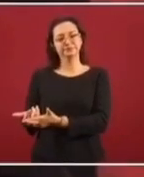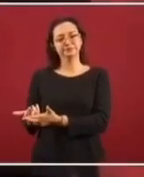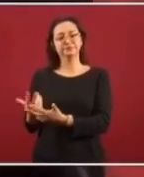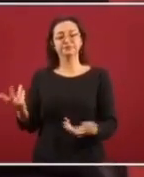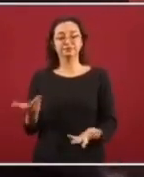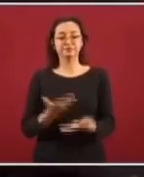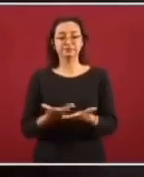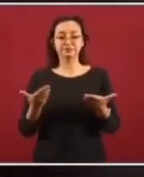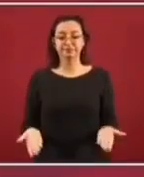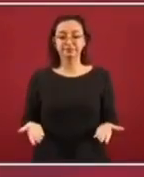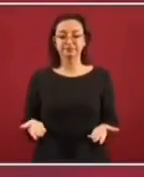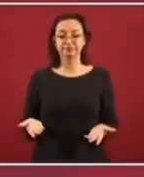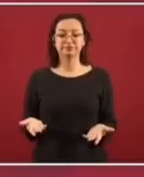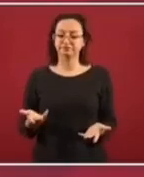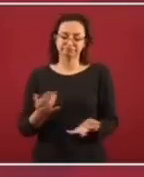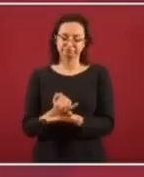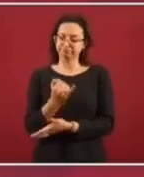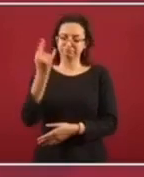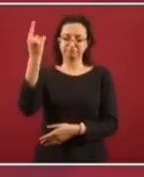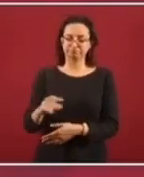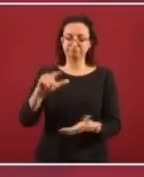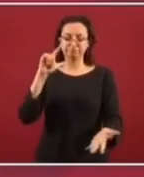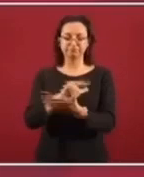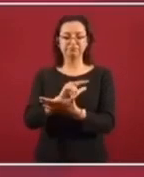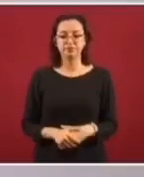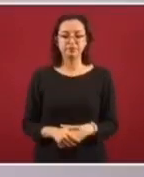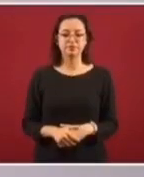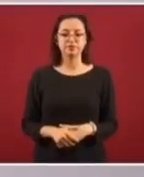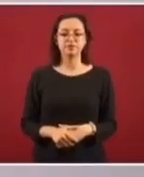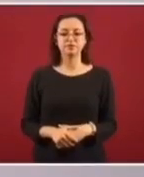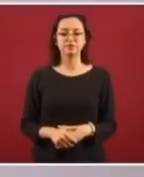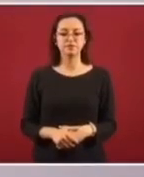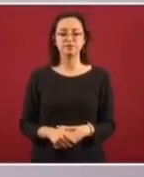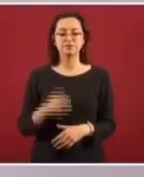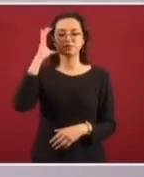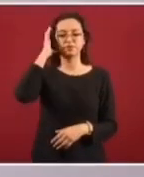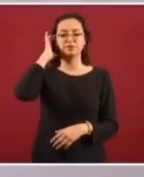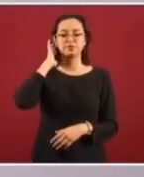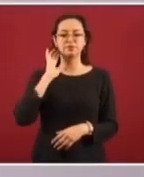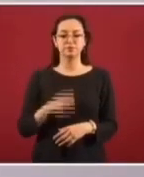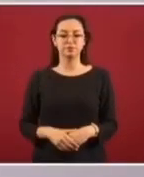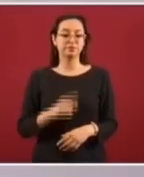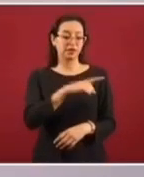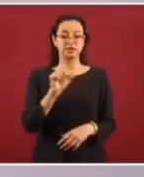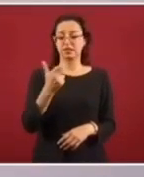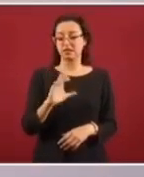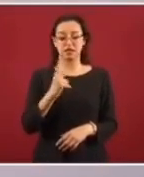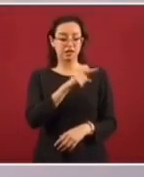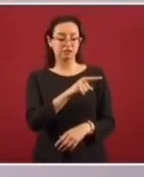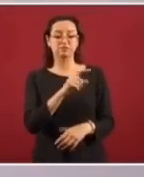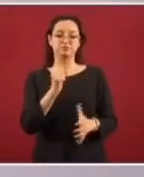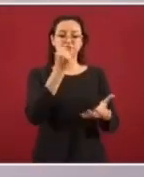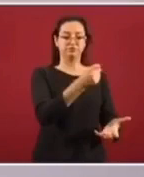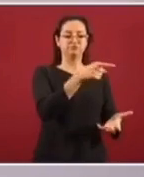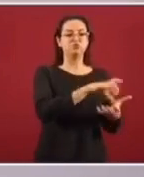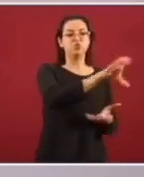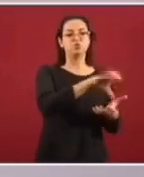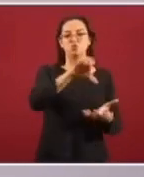Y lo que se está haciendo ahora, porque es un mandato de la ley de austeridad republicana, y Hacienda los va a